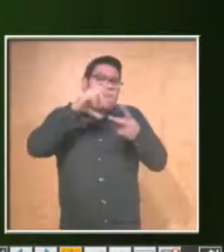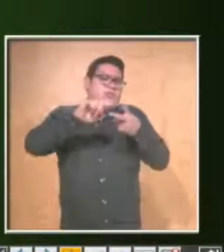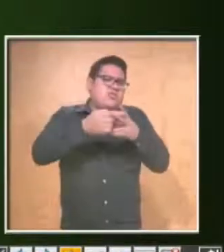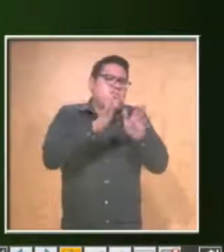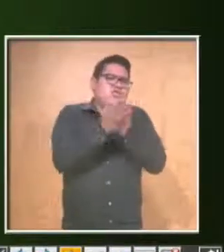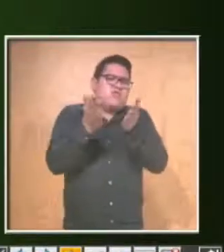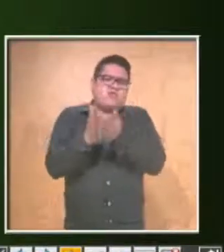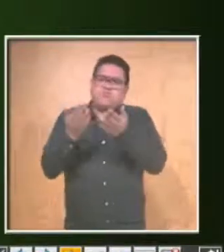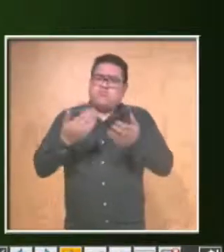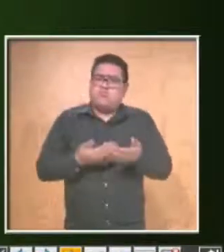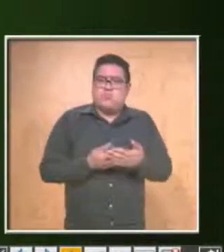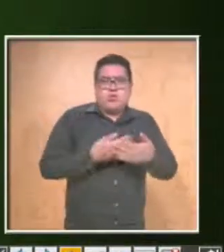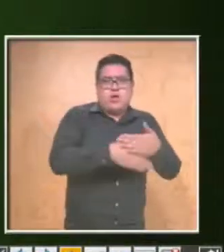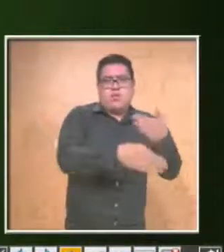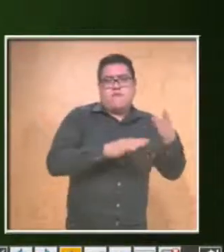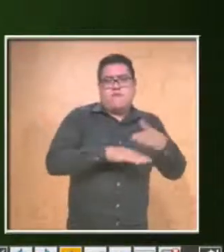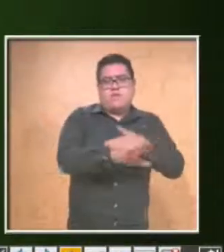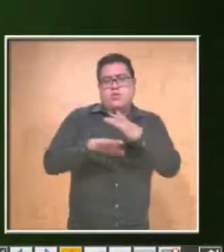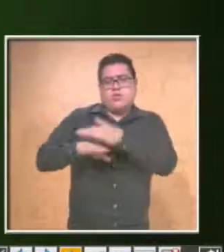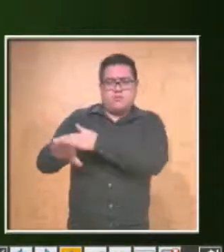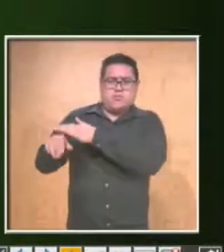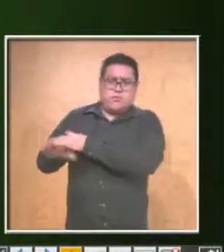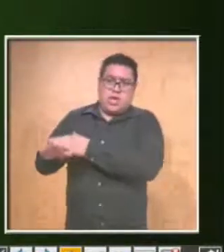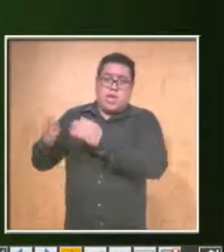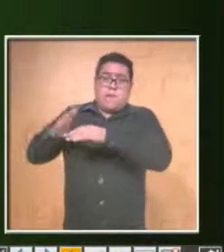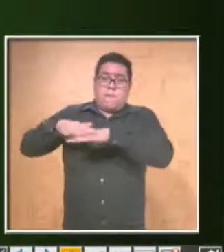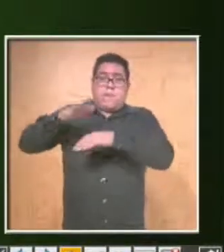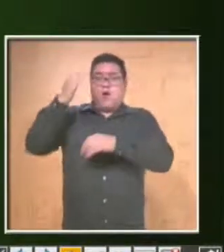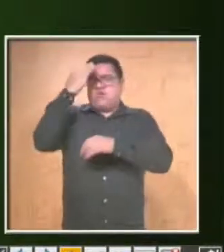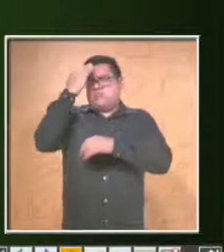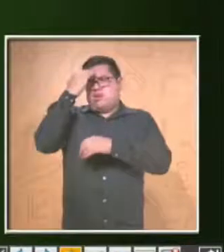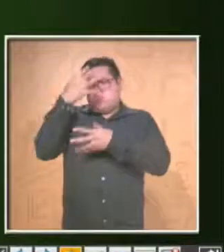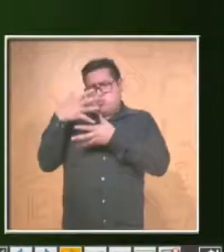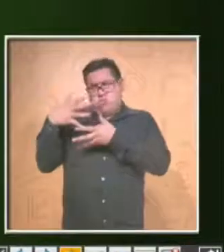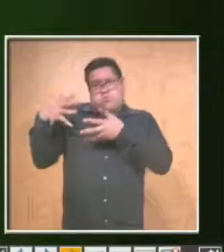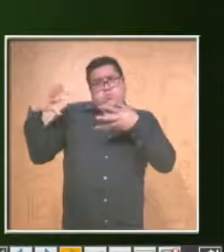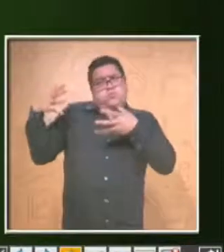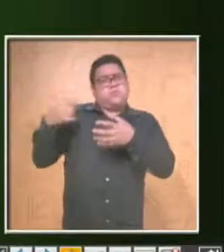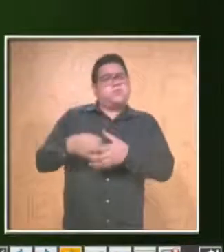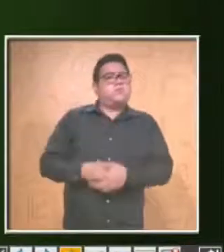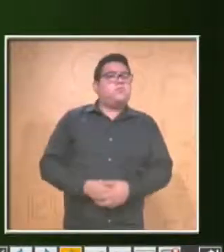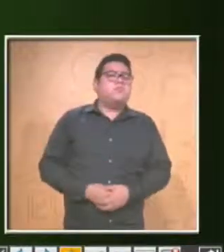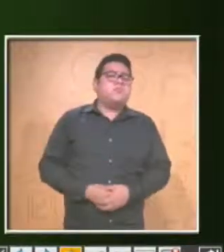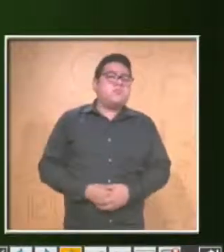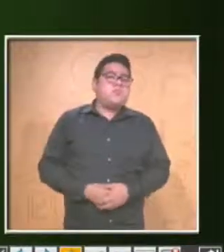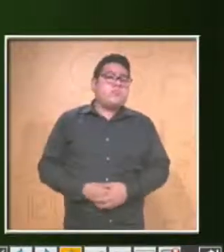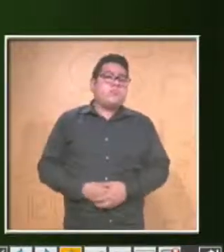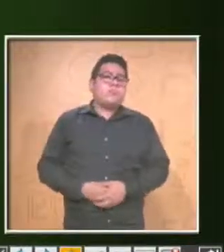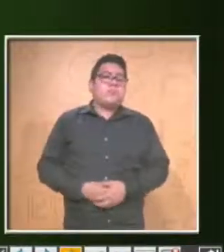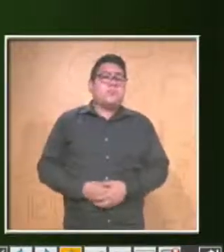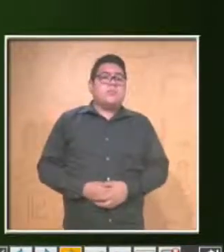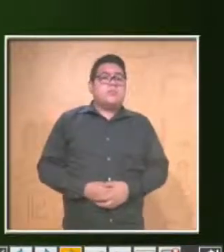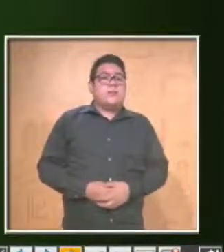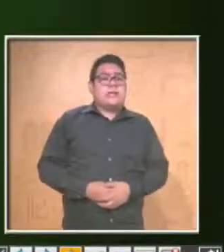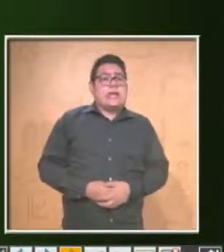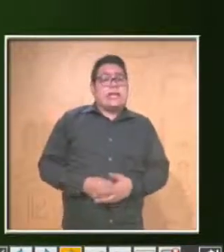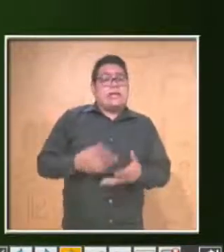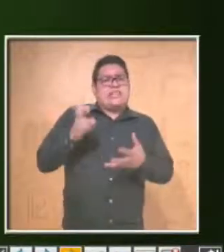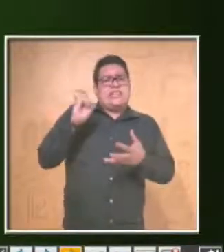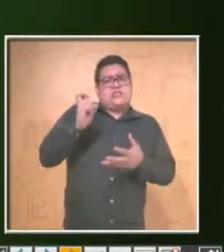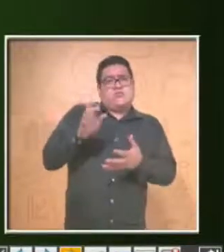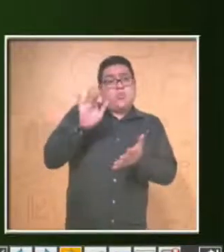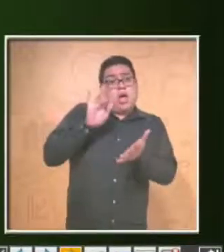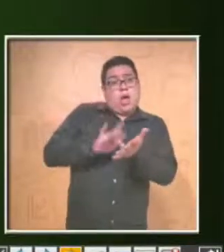y por los libros que están circulando, la enciclopedia misma, las ciencias y la tecnología se